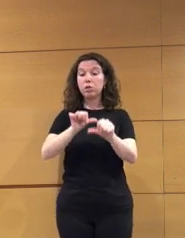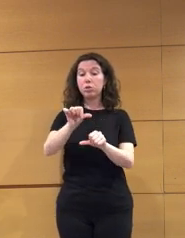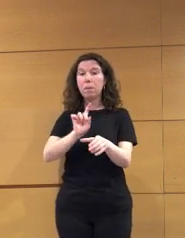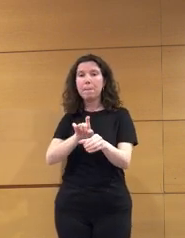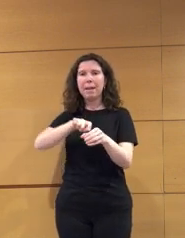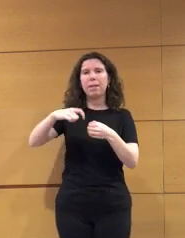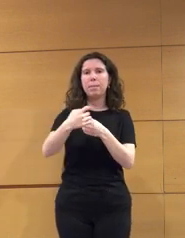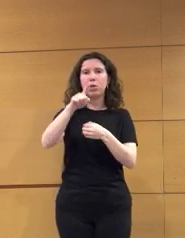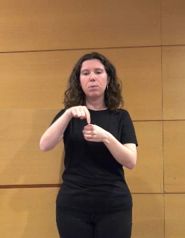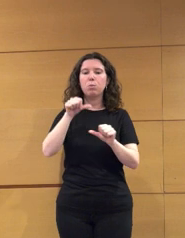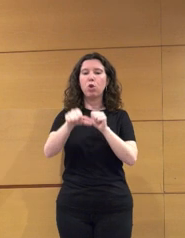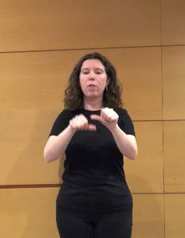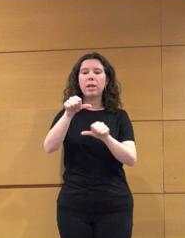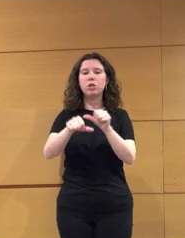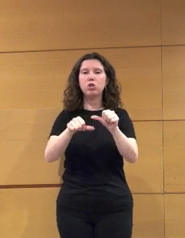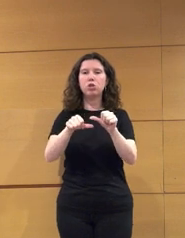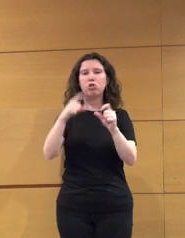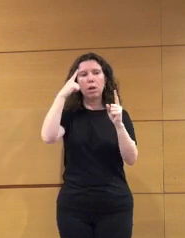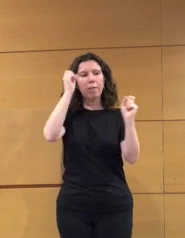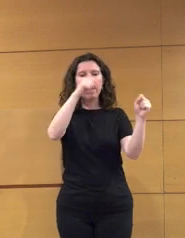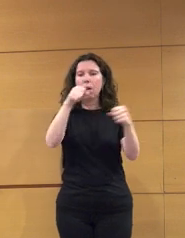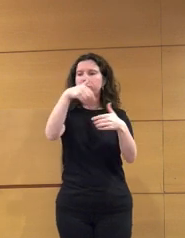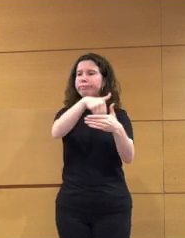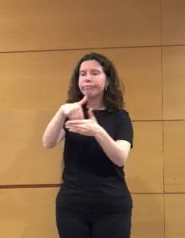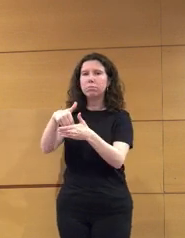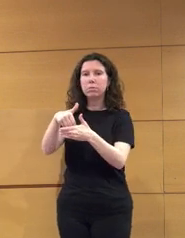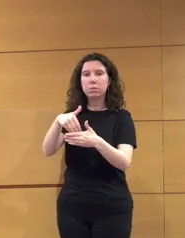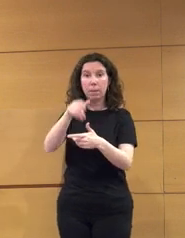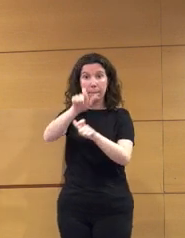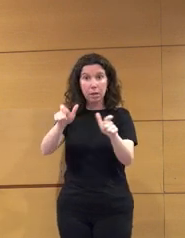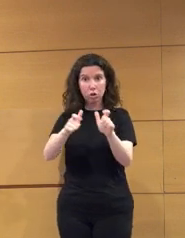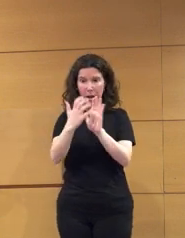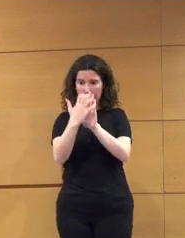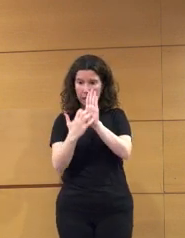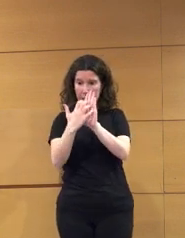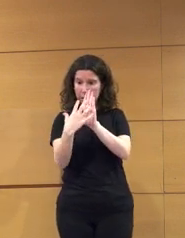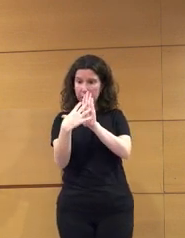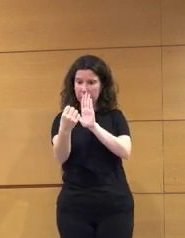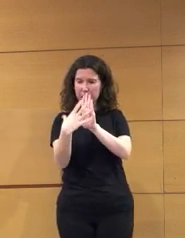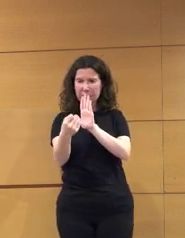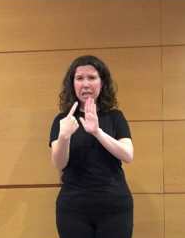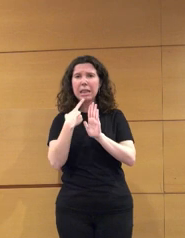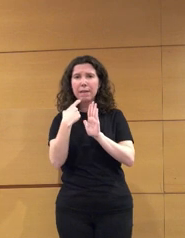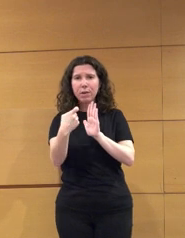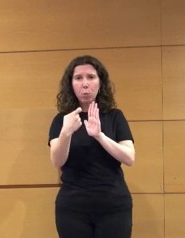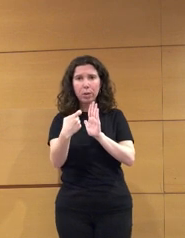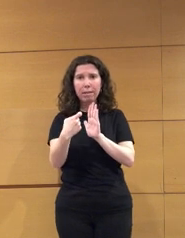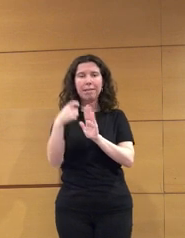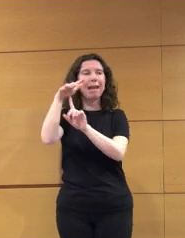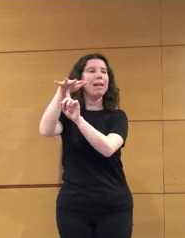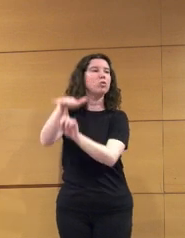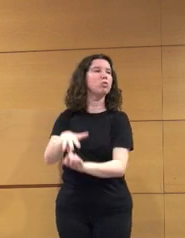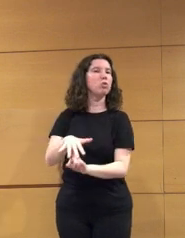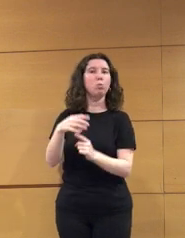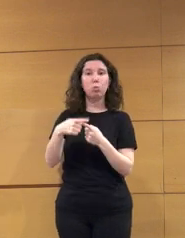deliberativos excluyen a las personas que tienen comprensión lectora justamente porque la información que se maneja en estos procesos es extremadamente complicada.